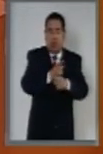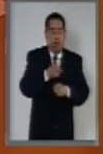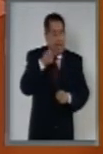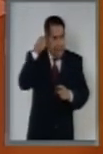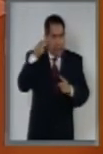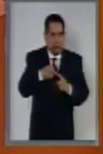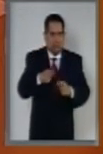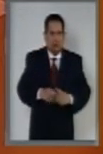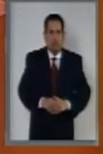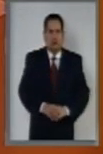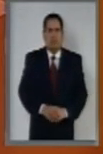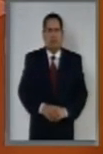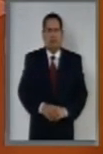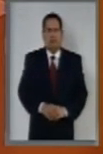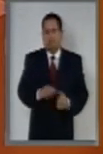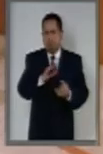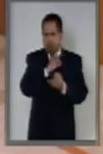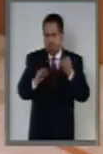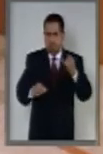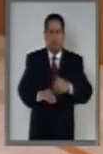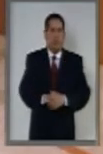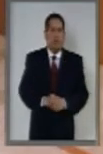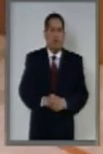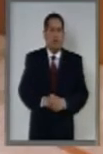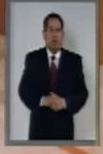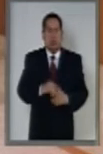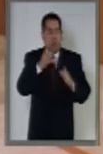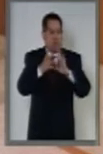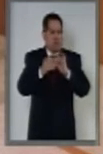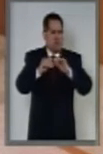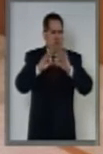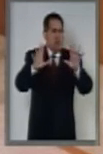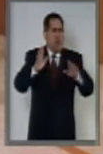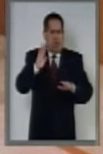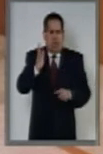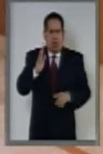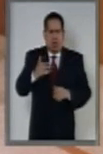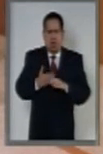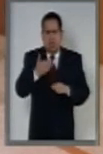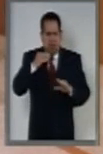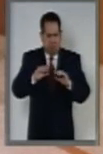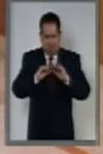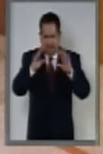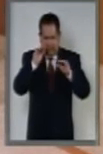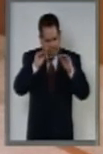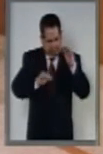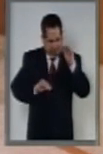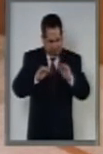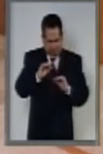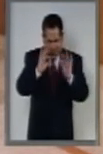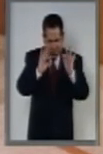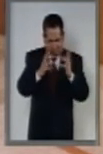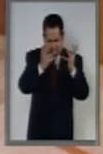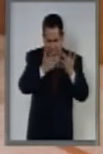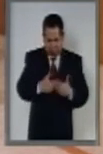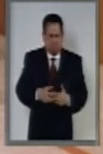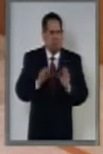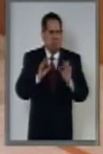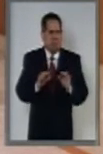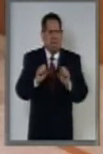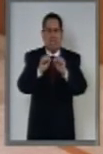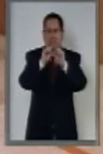seguridad. Y finalmente, creo que se ha diseñado de manera muy adecuada un sistema nacional